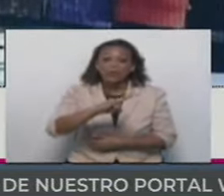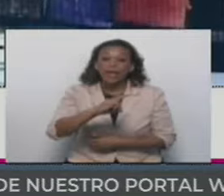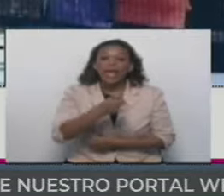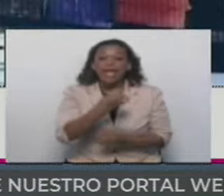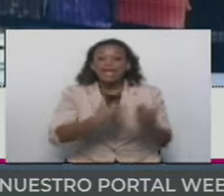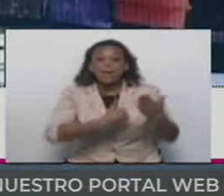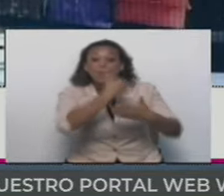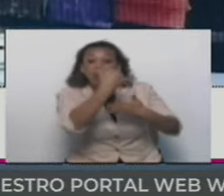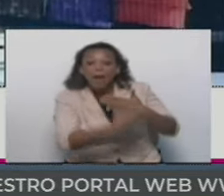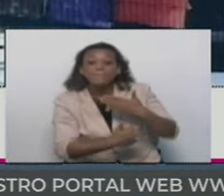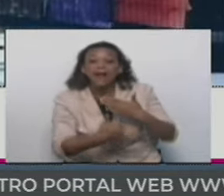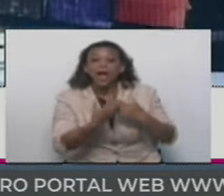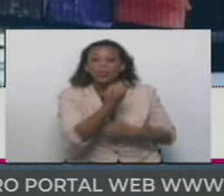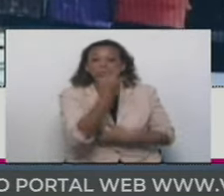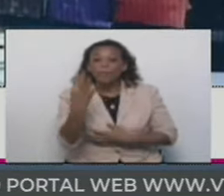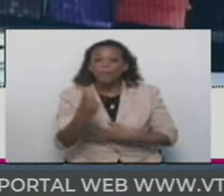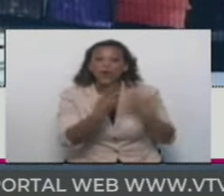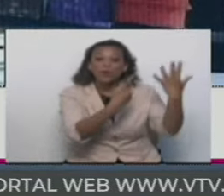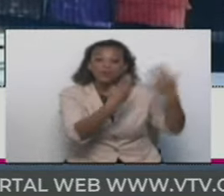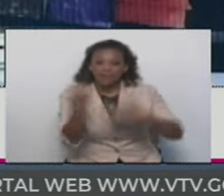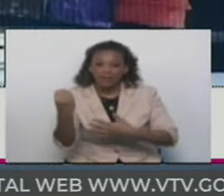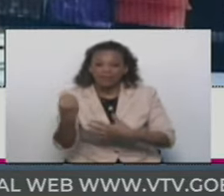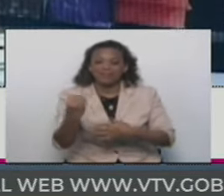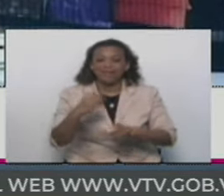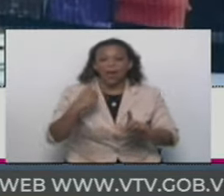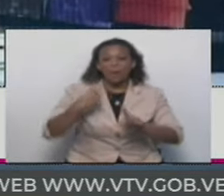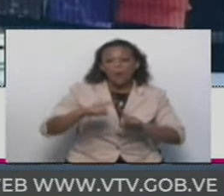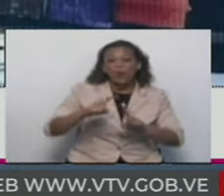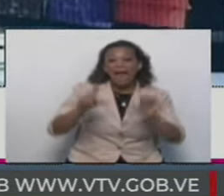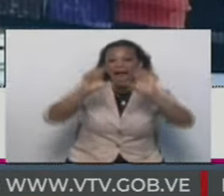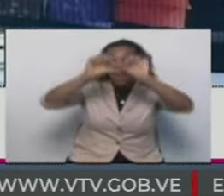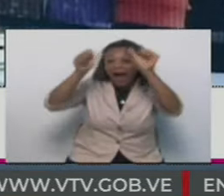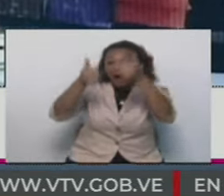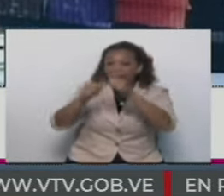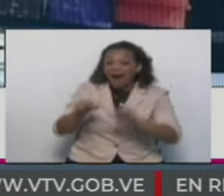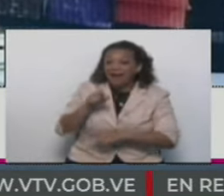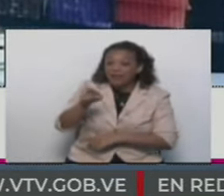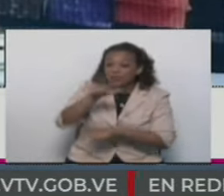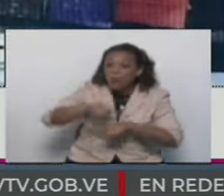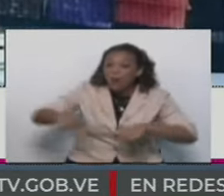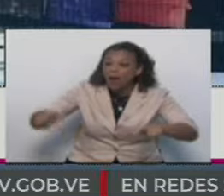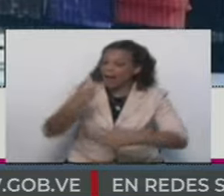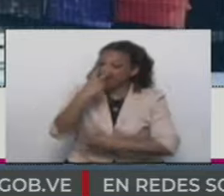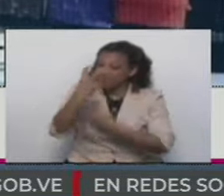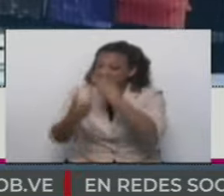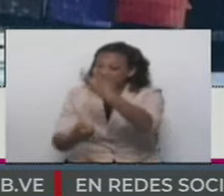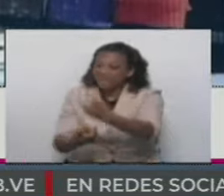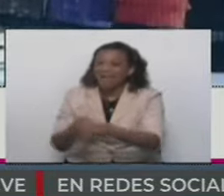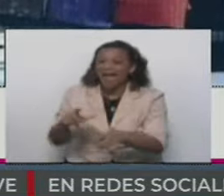En la Galería Arte Nacional, porque vinimos a visitar a Mafalda.